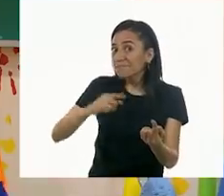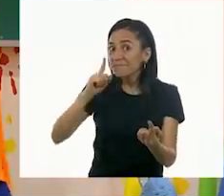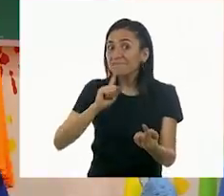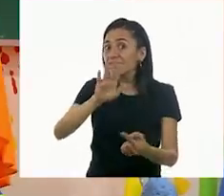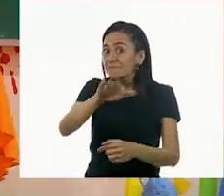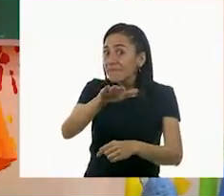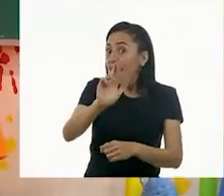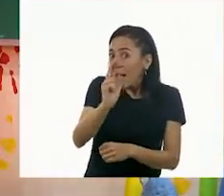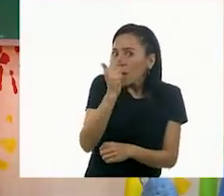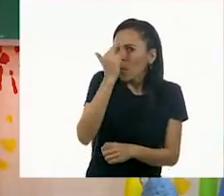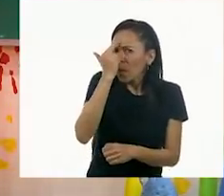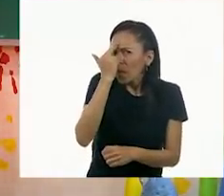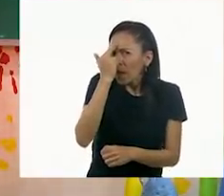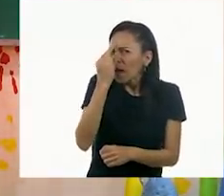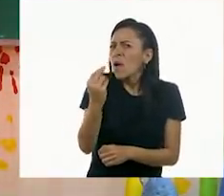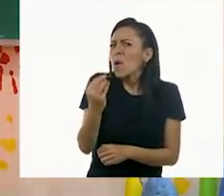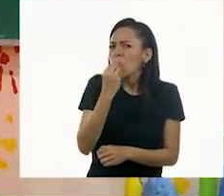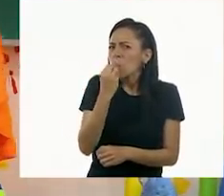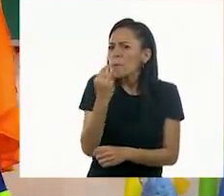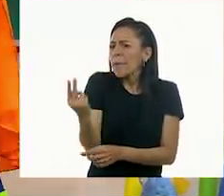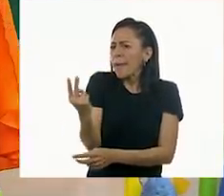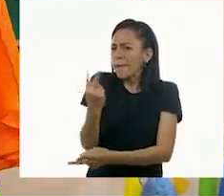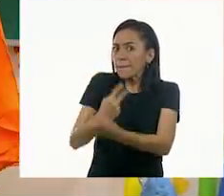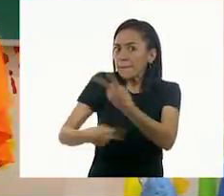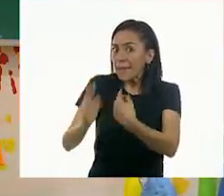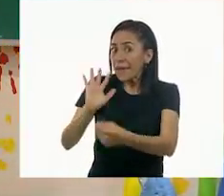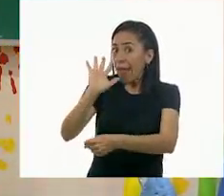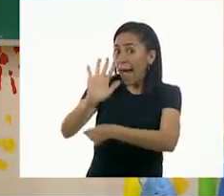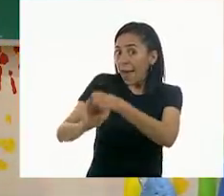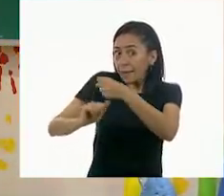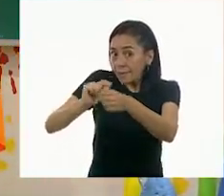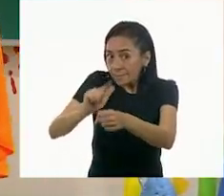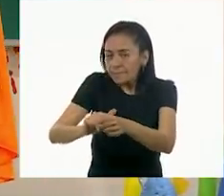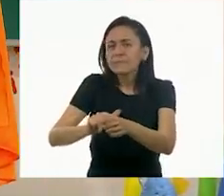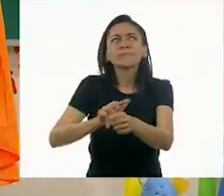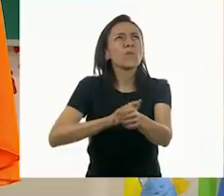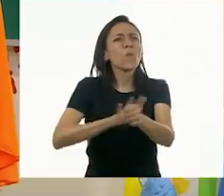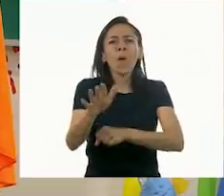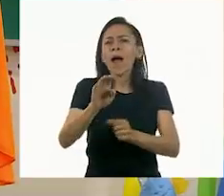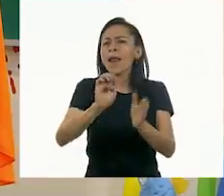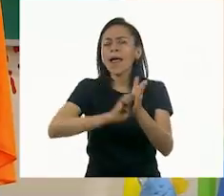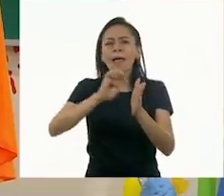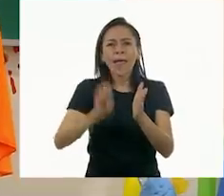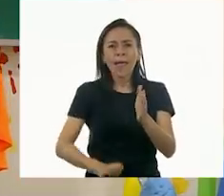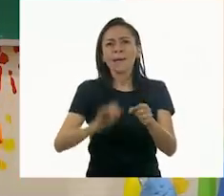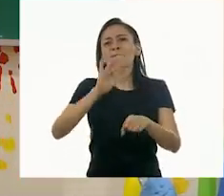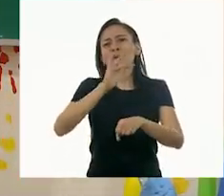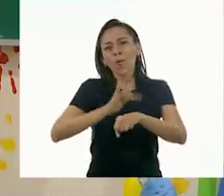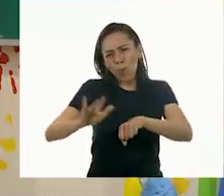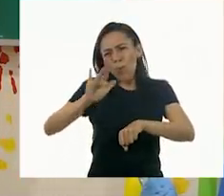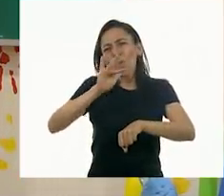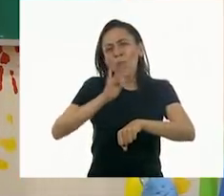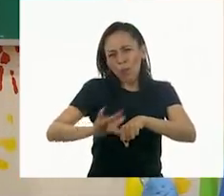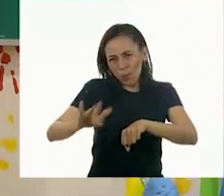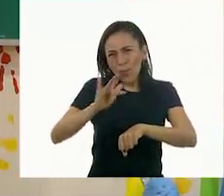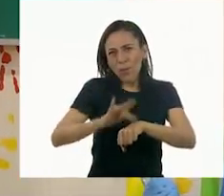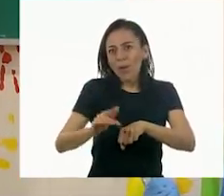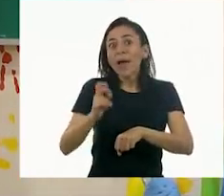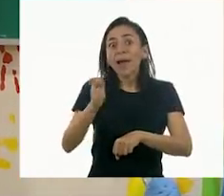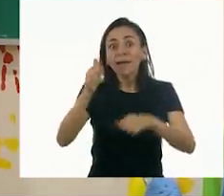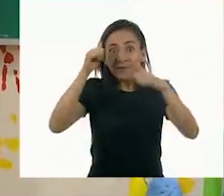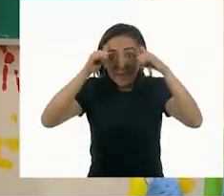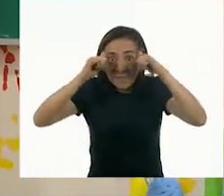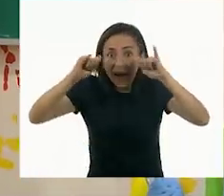los de origen animal son, por ejemplo, el queso, porque se hace con la leche de la